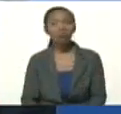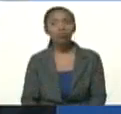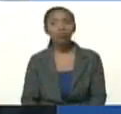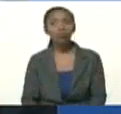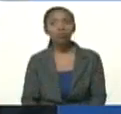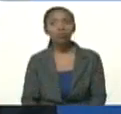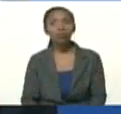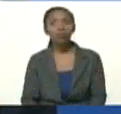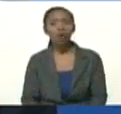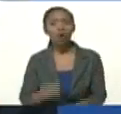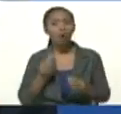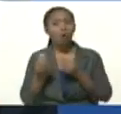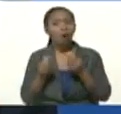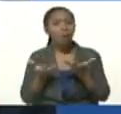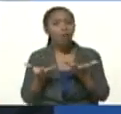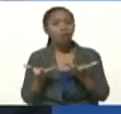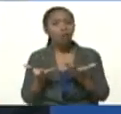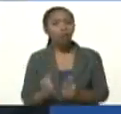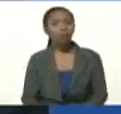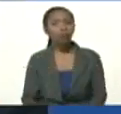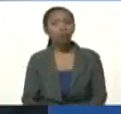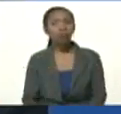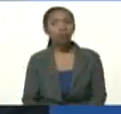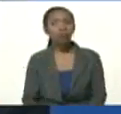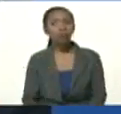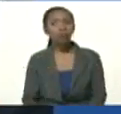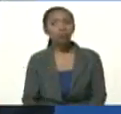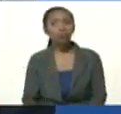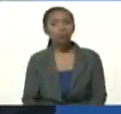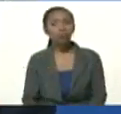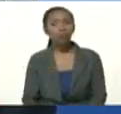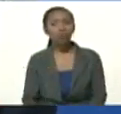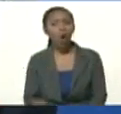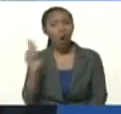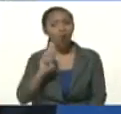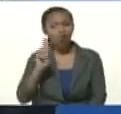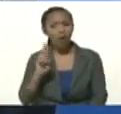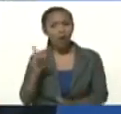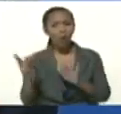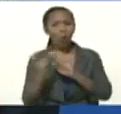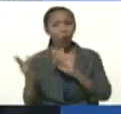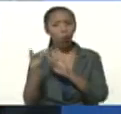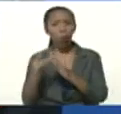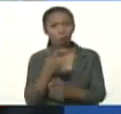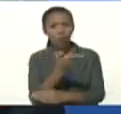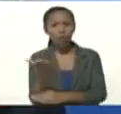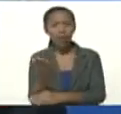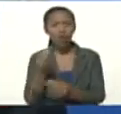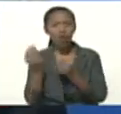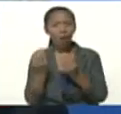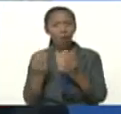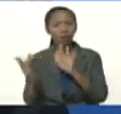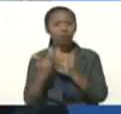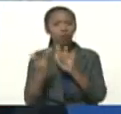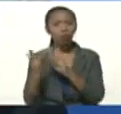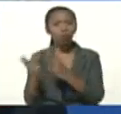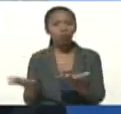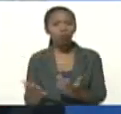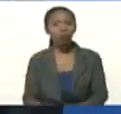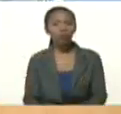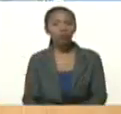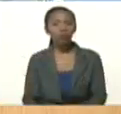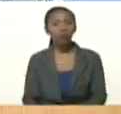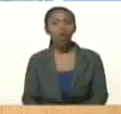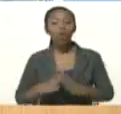Por... la oficina. O sea, los clientes están conectados con ustedes, ¿verdad? Así es. ¿Cómo están conectados? Todos los clientes